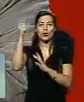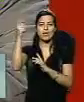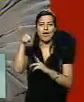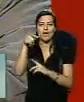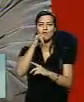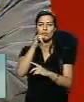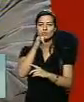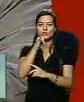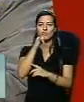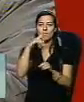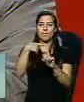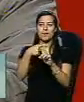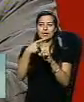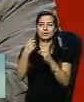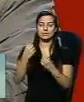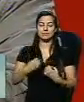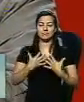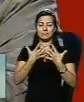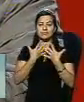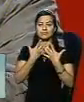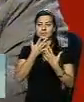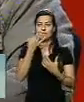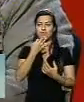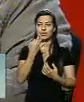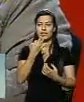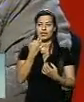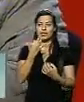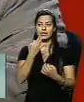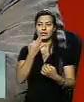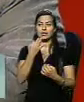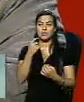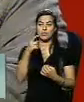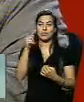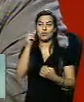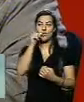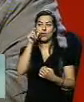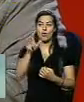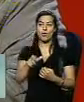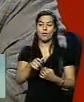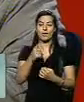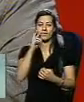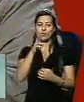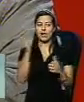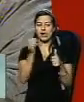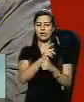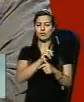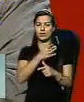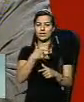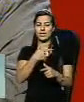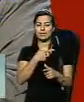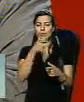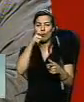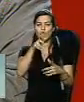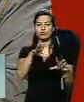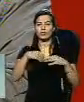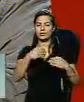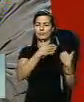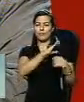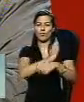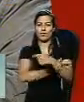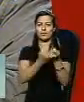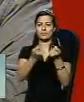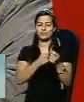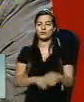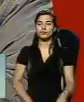llegó la realidad se les cayó toda esa cuestión que habían hecho por intuición porque saben que eso venía. Pero miren, en Ecuador hay una experiencia, yo estuve, me